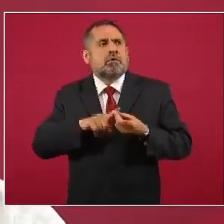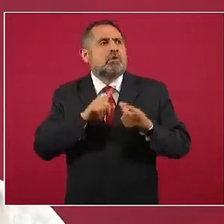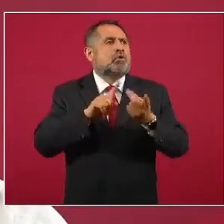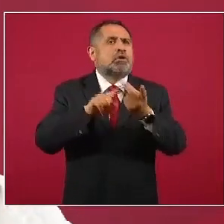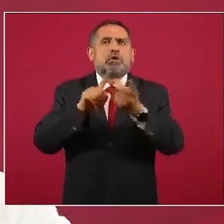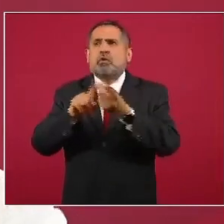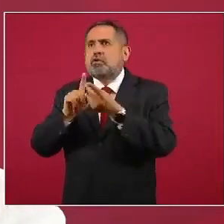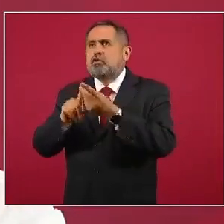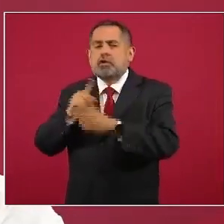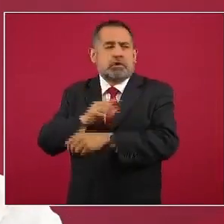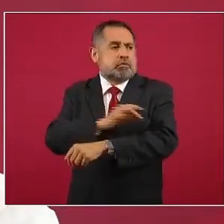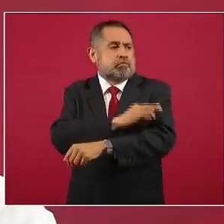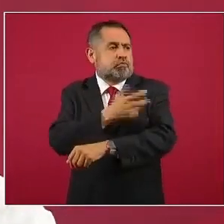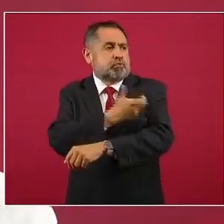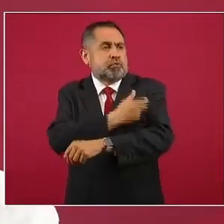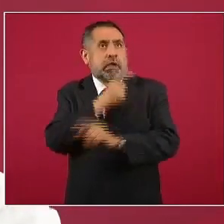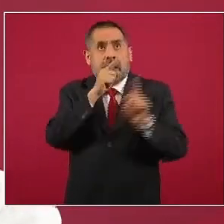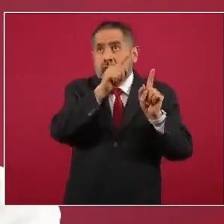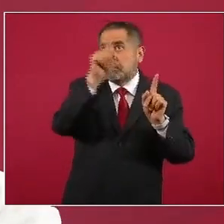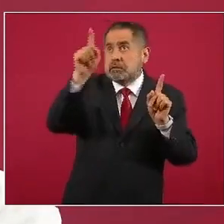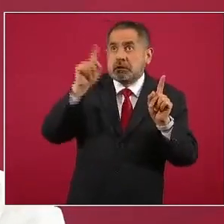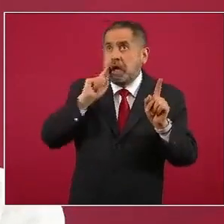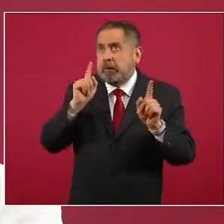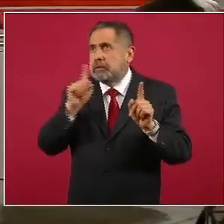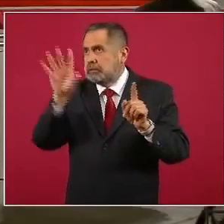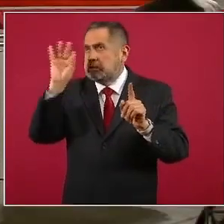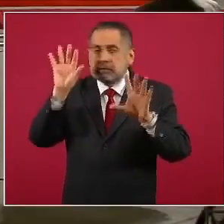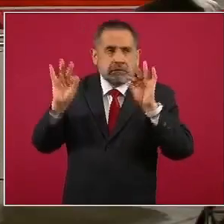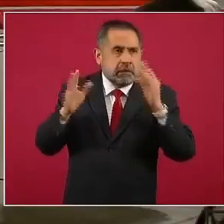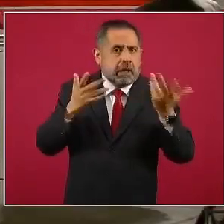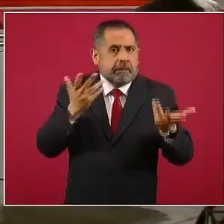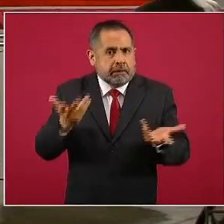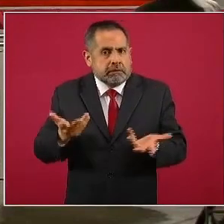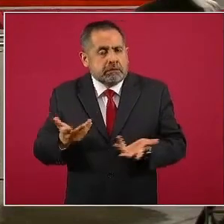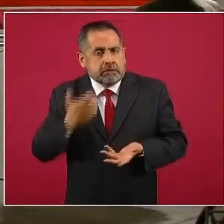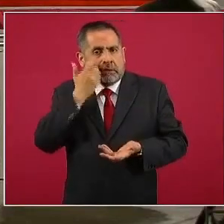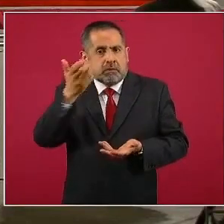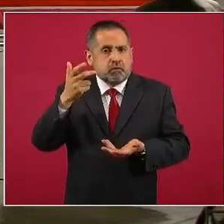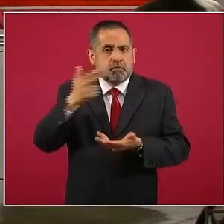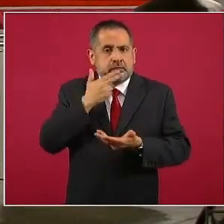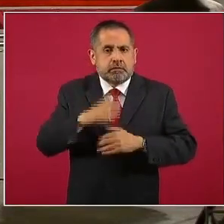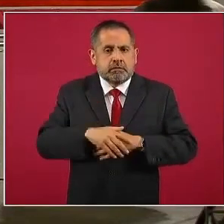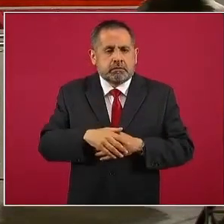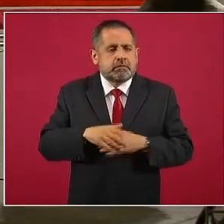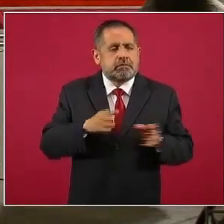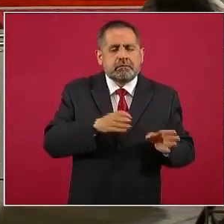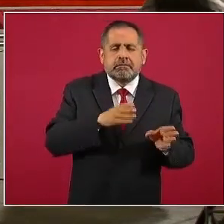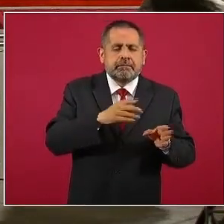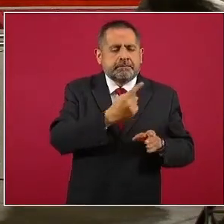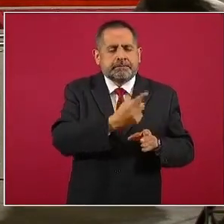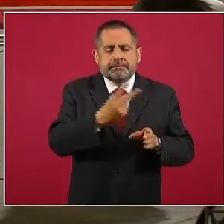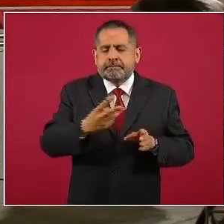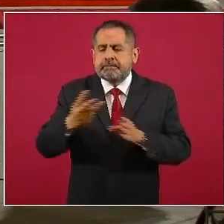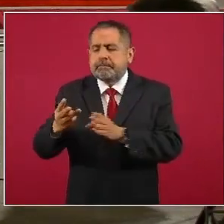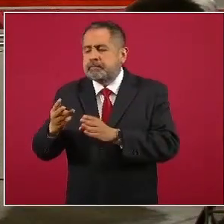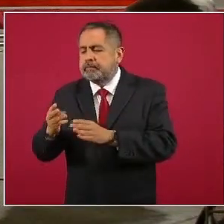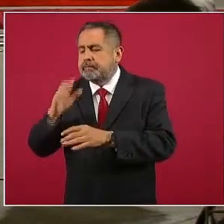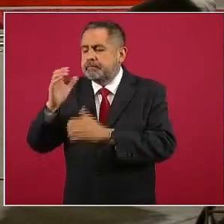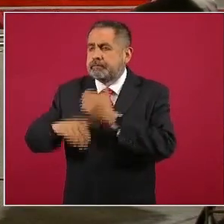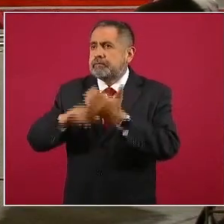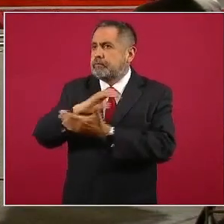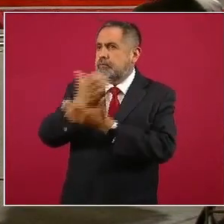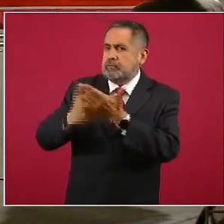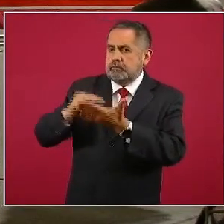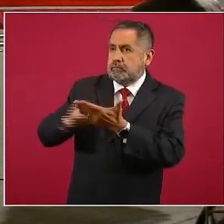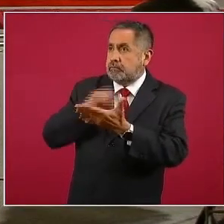oportunidades de encontrar estas vacunas. Por encontrar, me refiero no solamente a la fase final de cerrar los contratos,